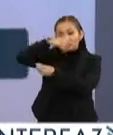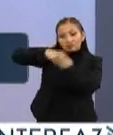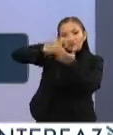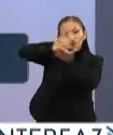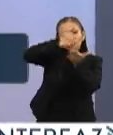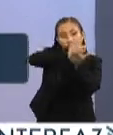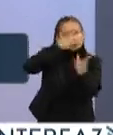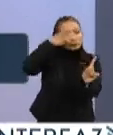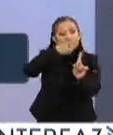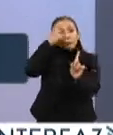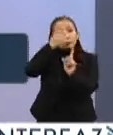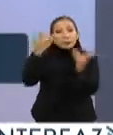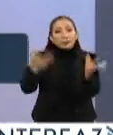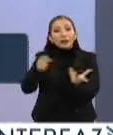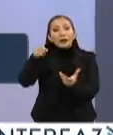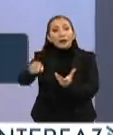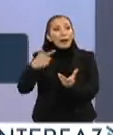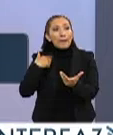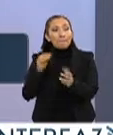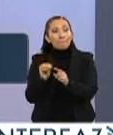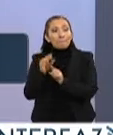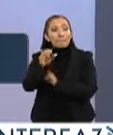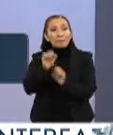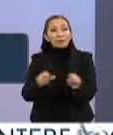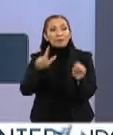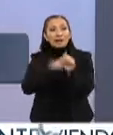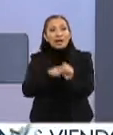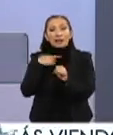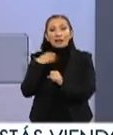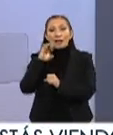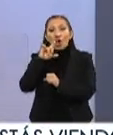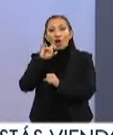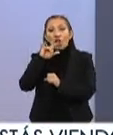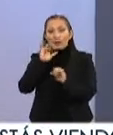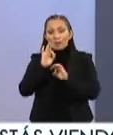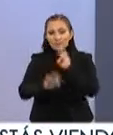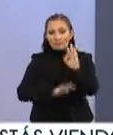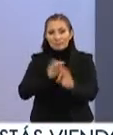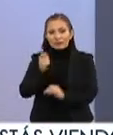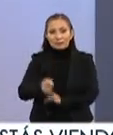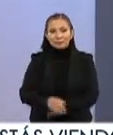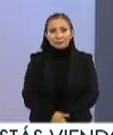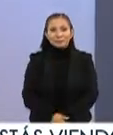sustentables con el objetivo de generar un impacto social y ecológico. Vamos a conocer los detalles.